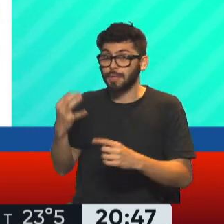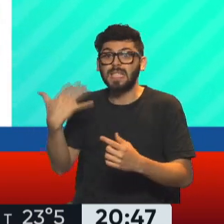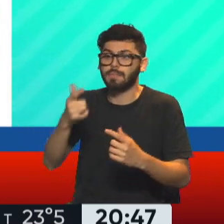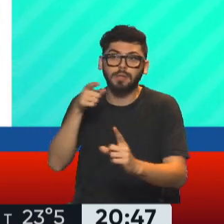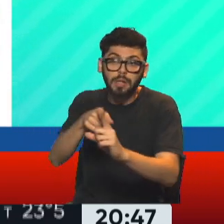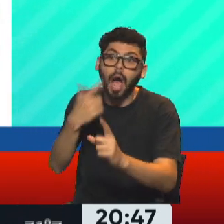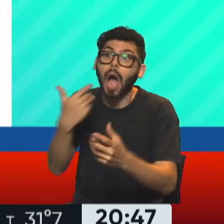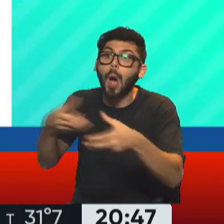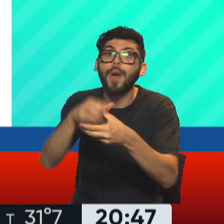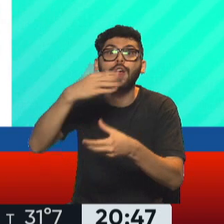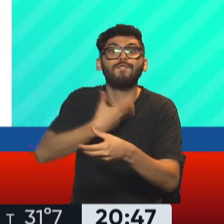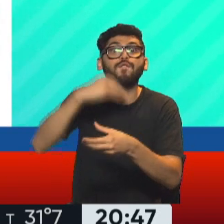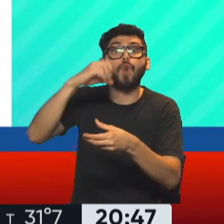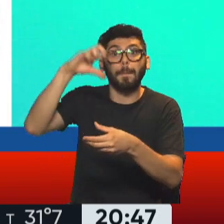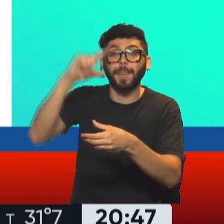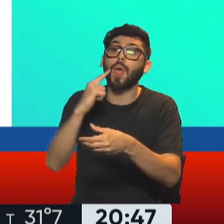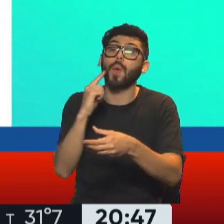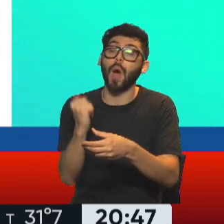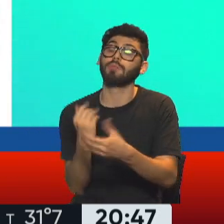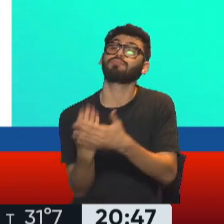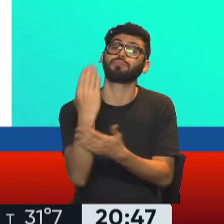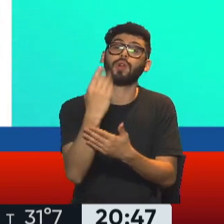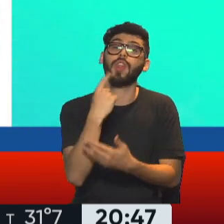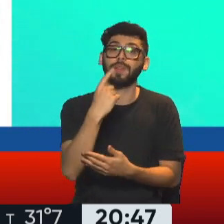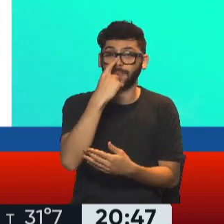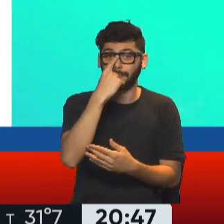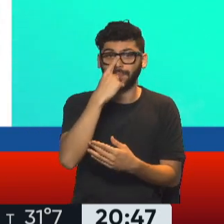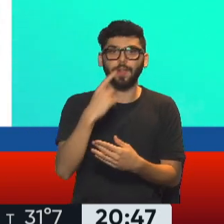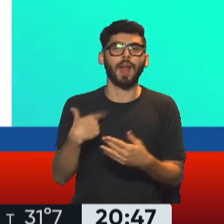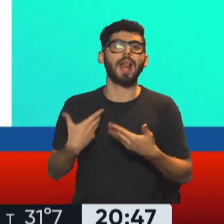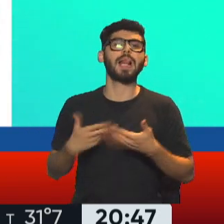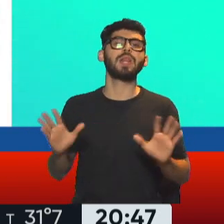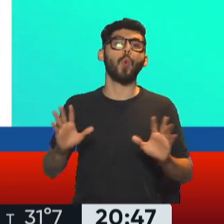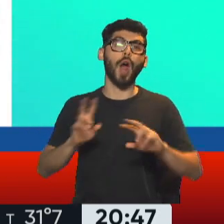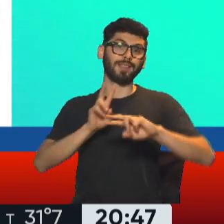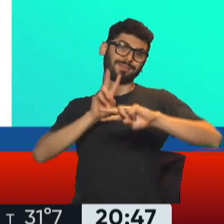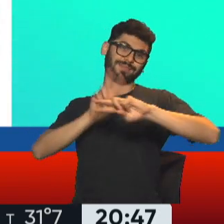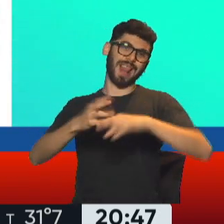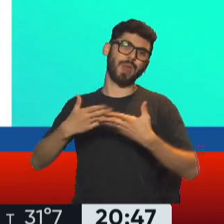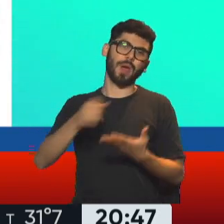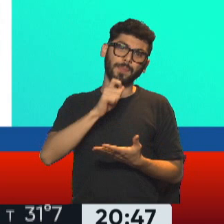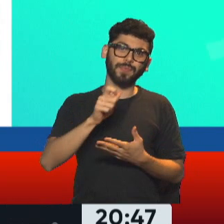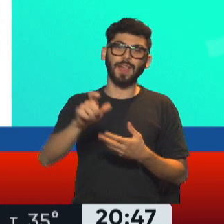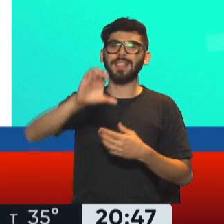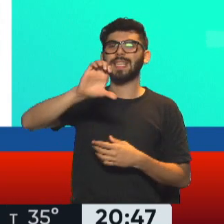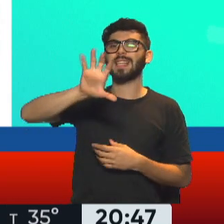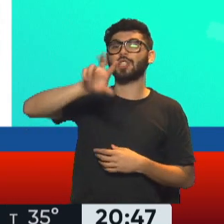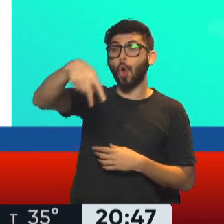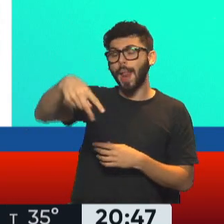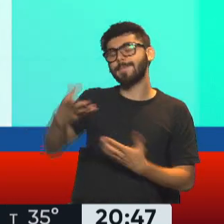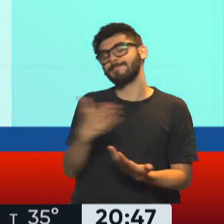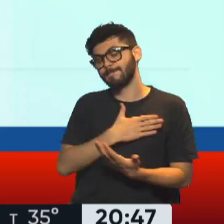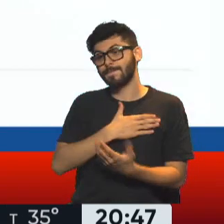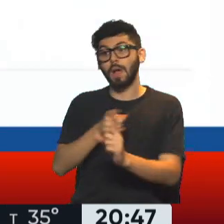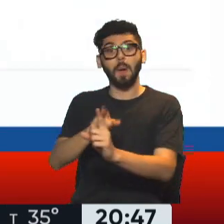FOPEA y FOPEA se expresa. FOPEA Libertad de Expresión se solidariza con Nicolás Munafó, periodista desde el canal C5N, agredido